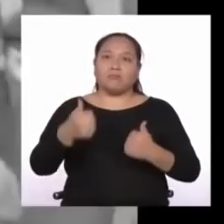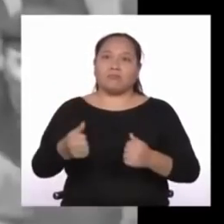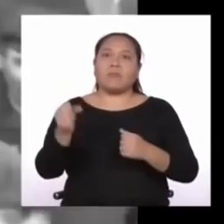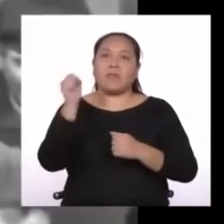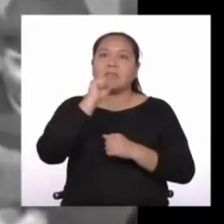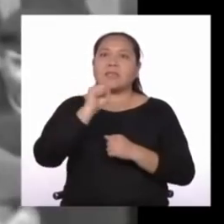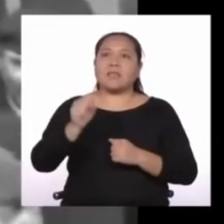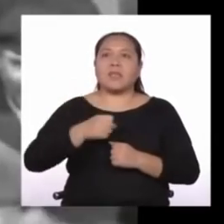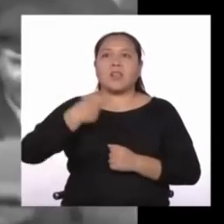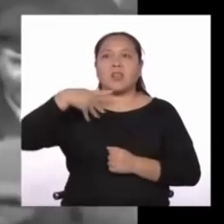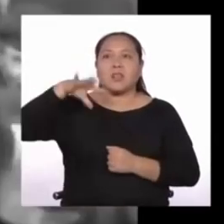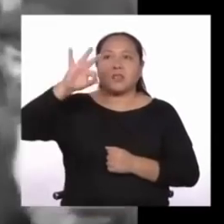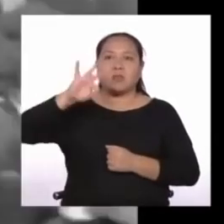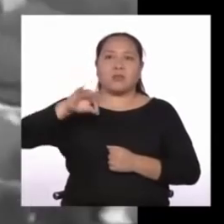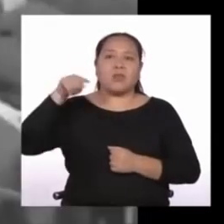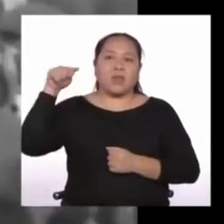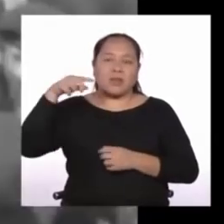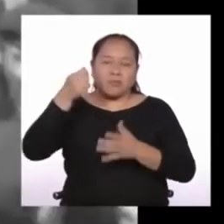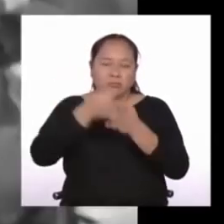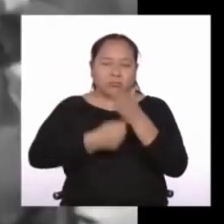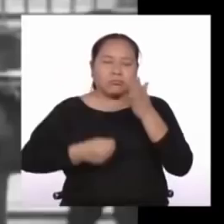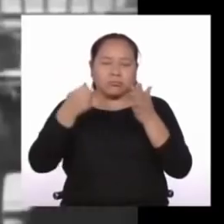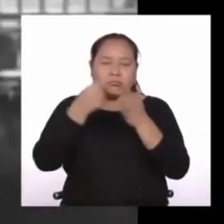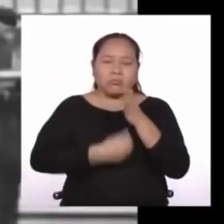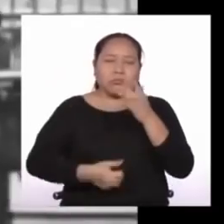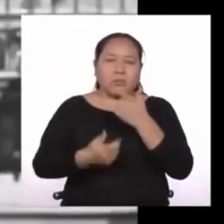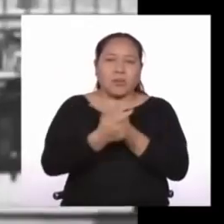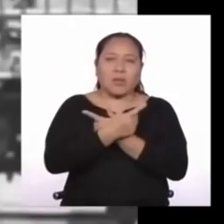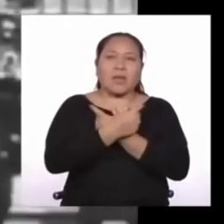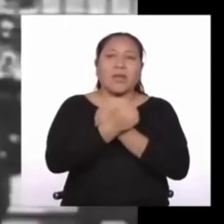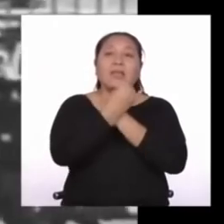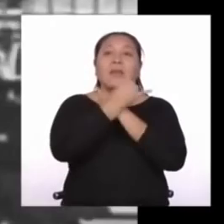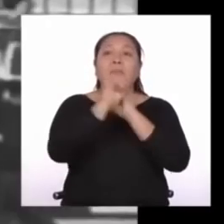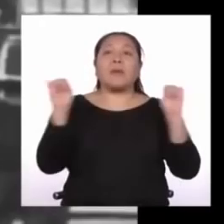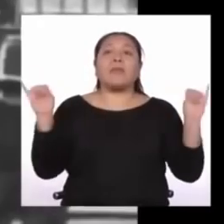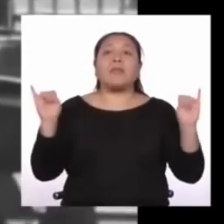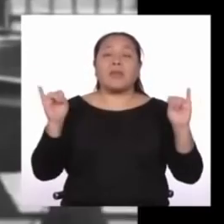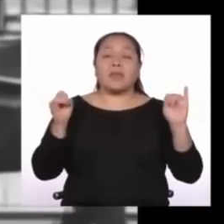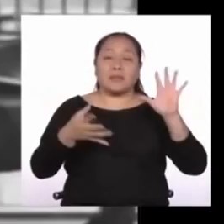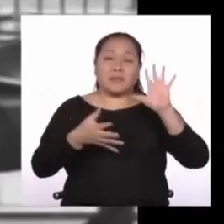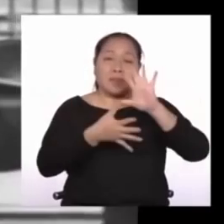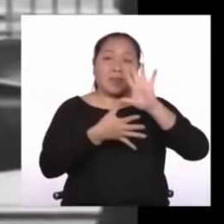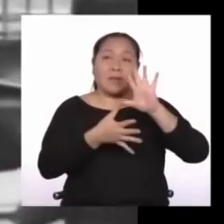por la independencia hispanoamericana.